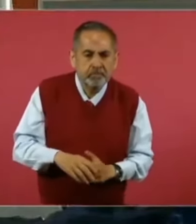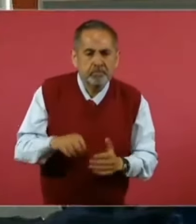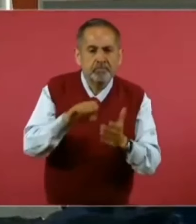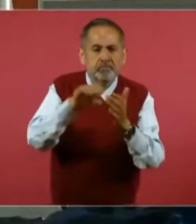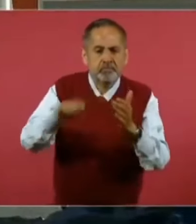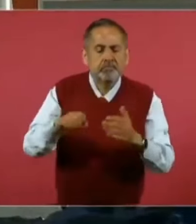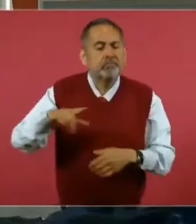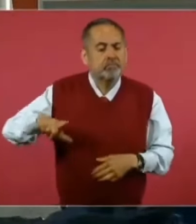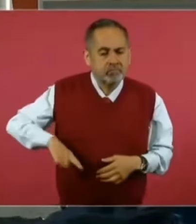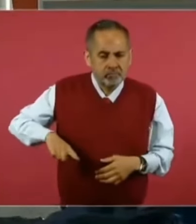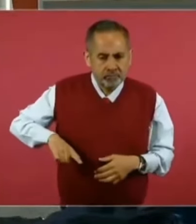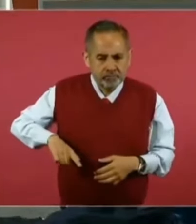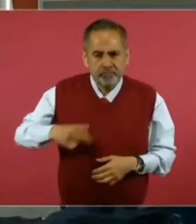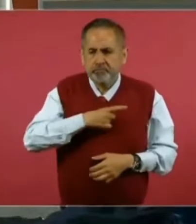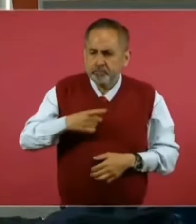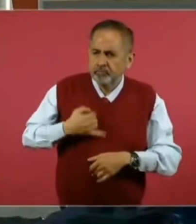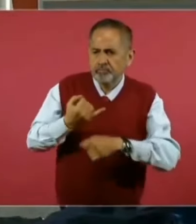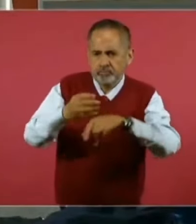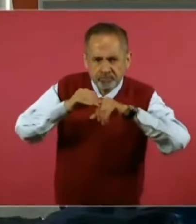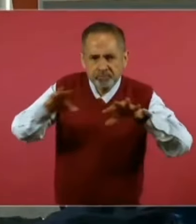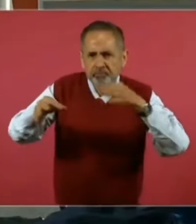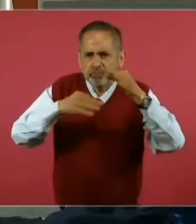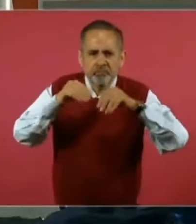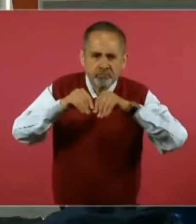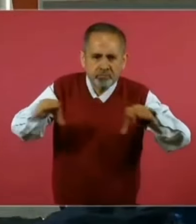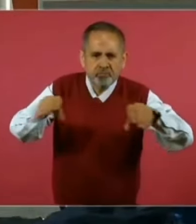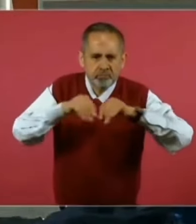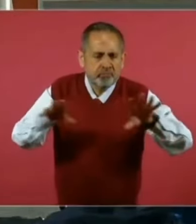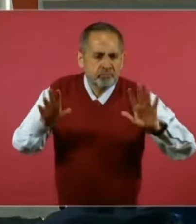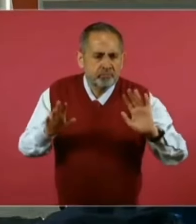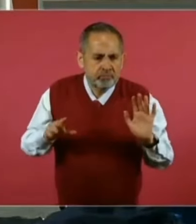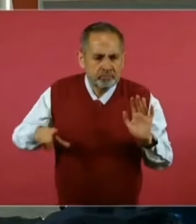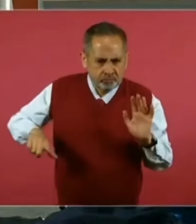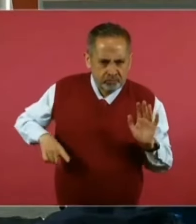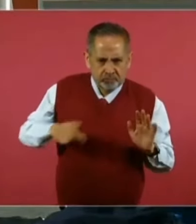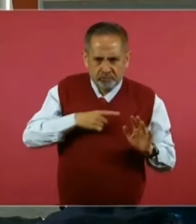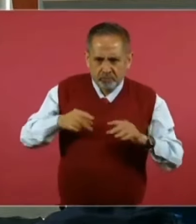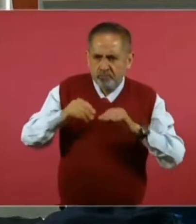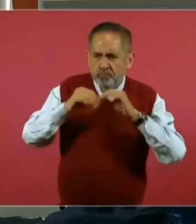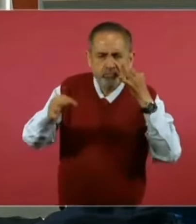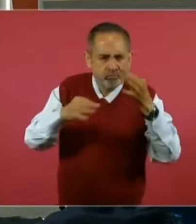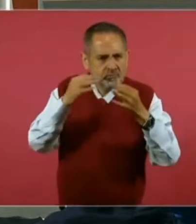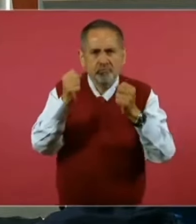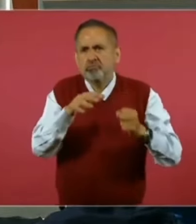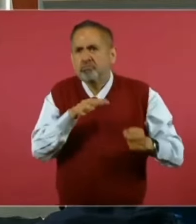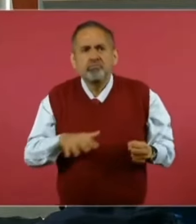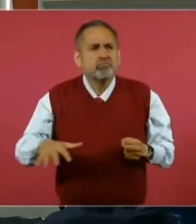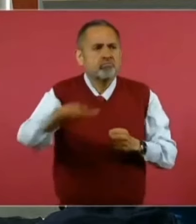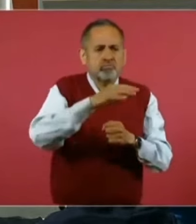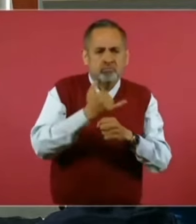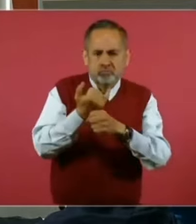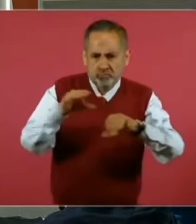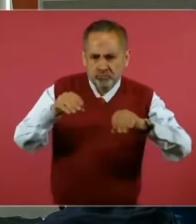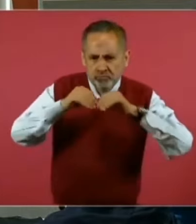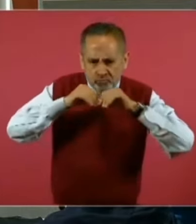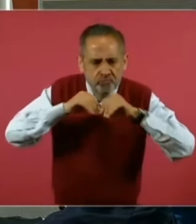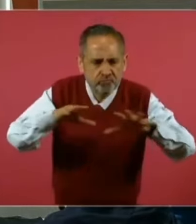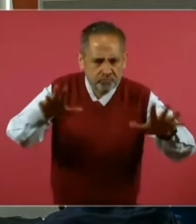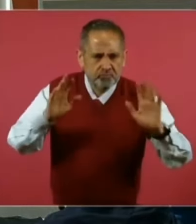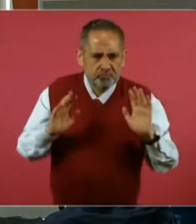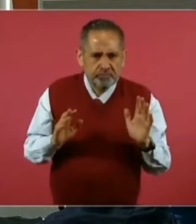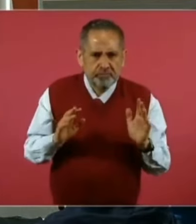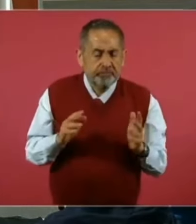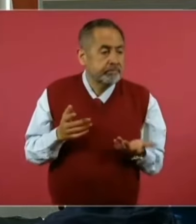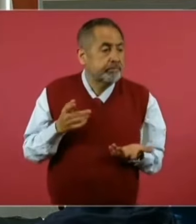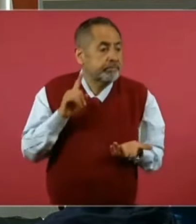informar tiene la obligación de informar de garantizar el derecho a la información y